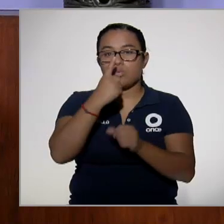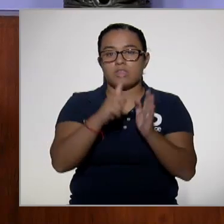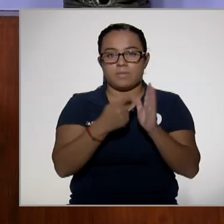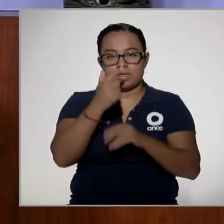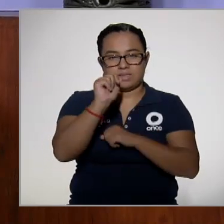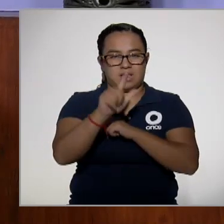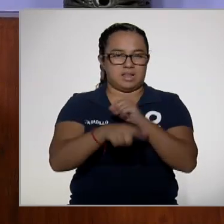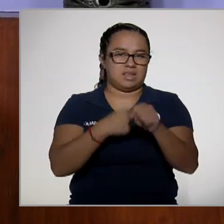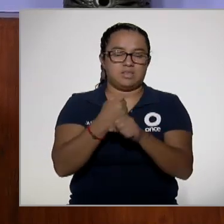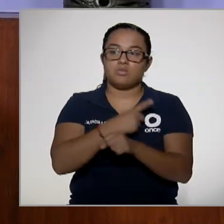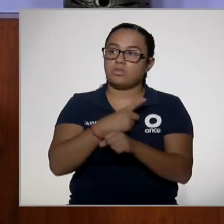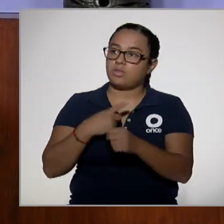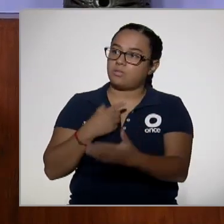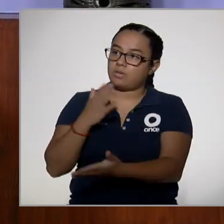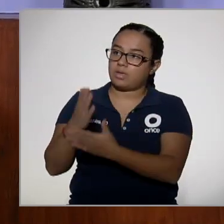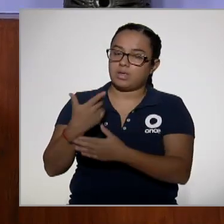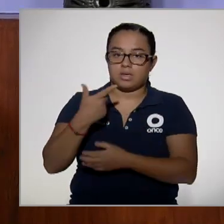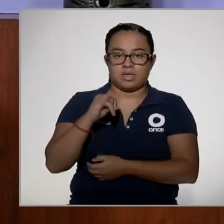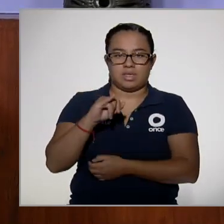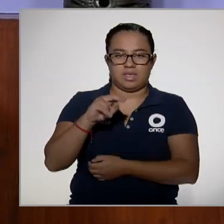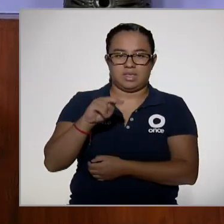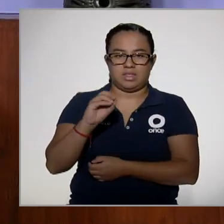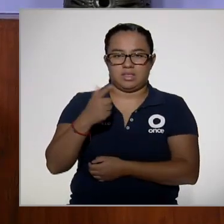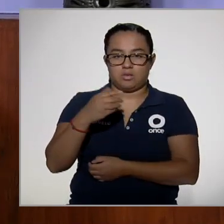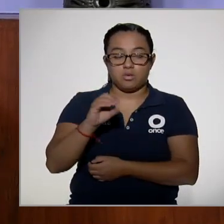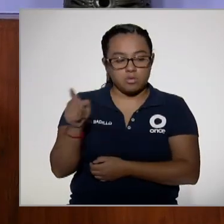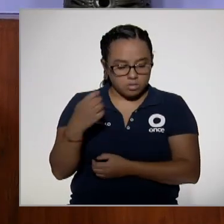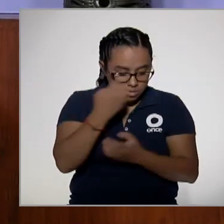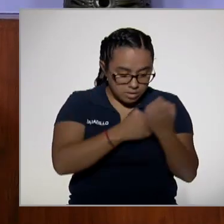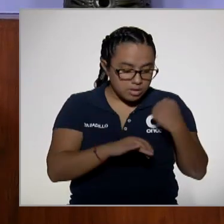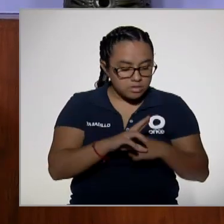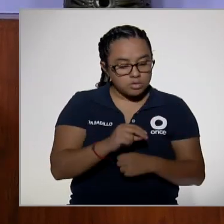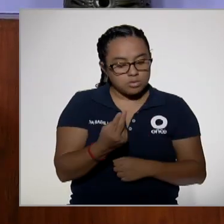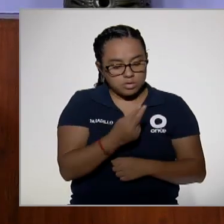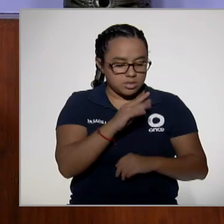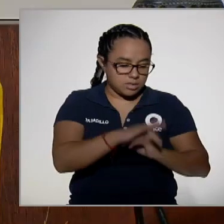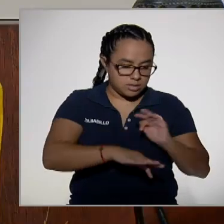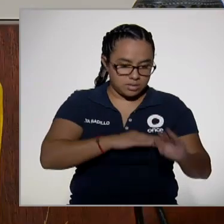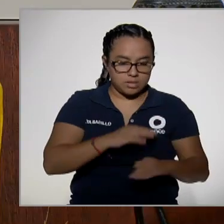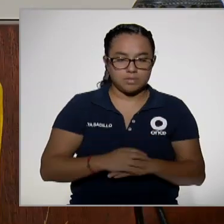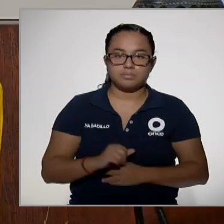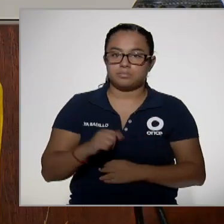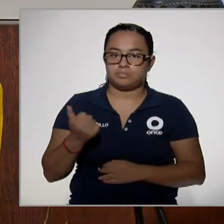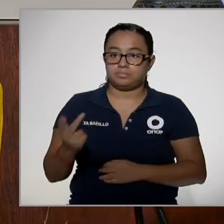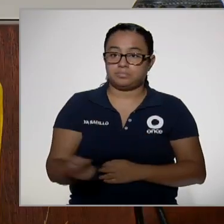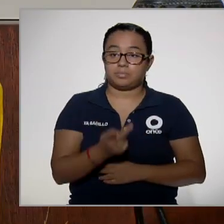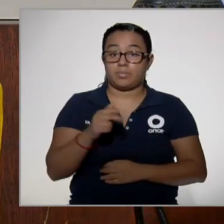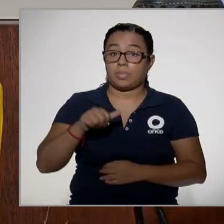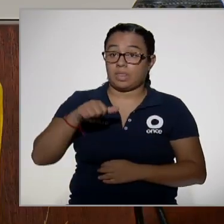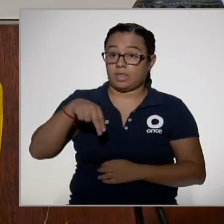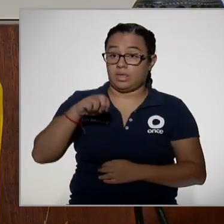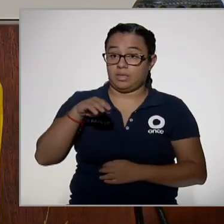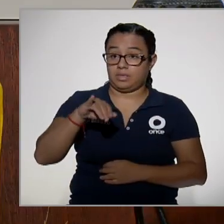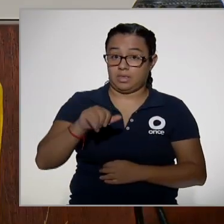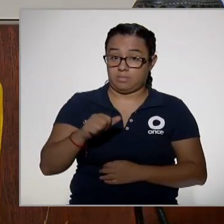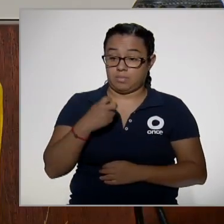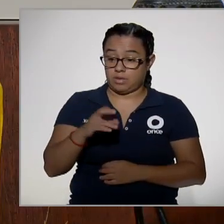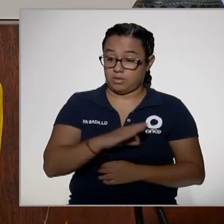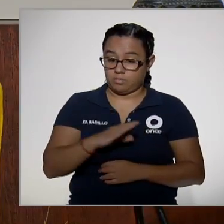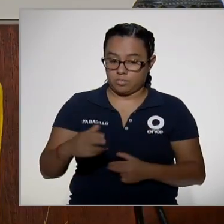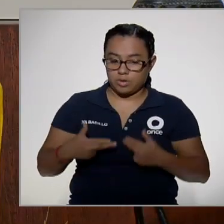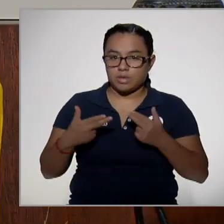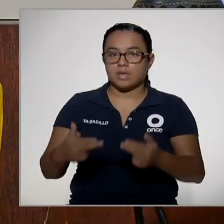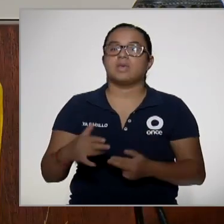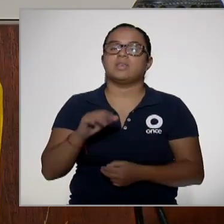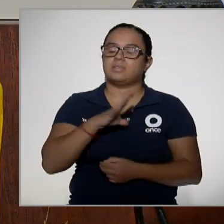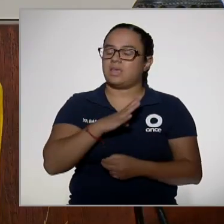año tenemos que acudir con el ginecólogo y ya ir valorará si es necesario algún tipo de tratamiento ok una pregunta dicen la anemia se hereda dijimos que